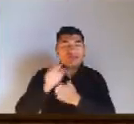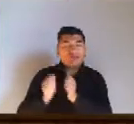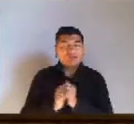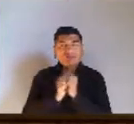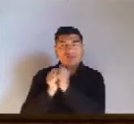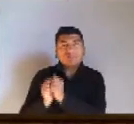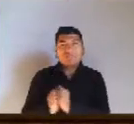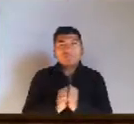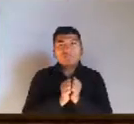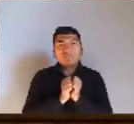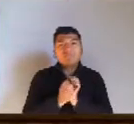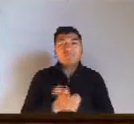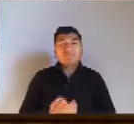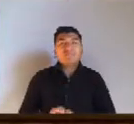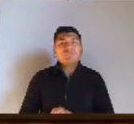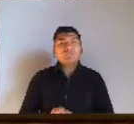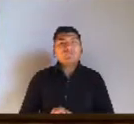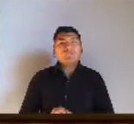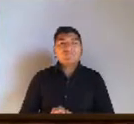juntos.